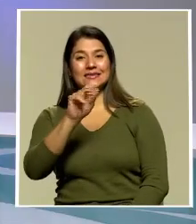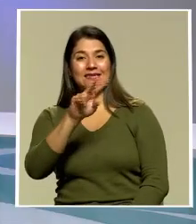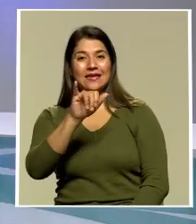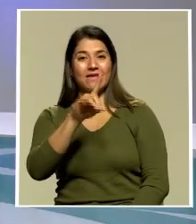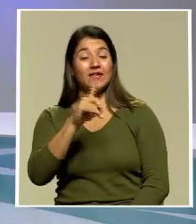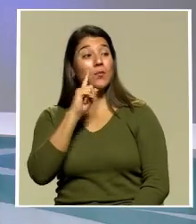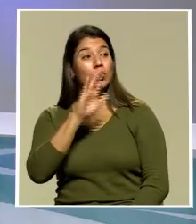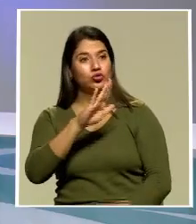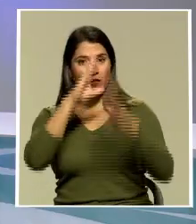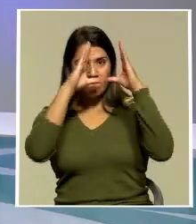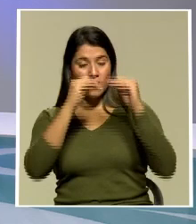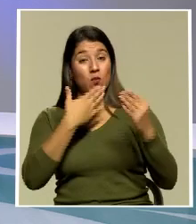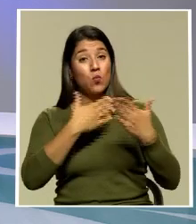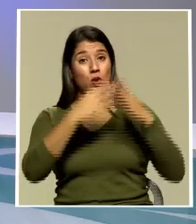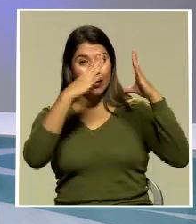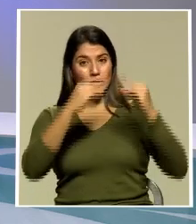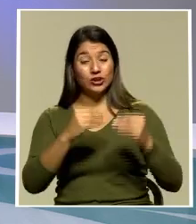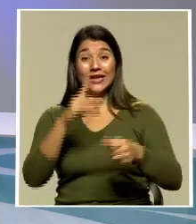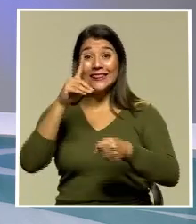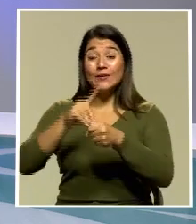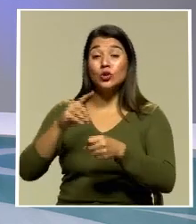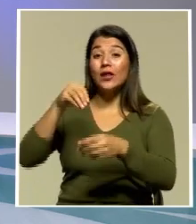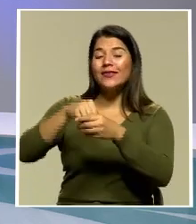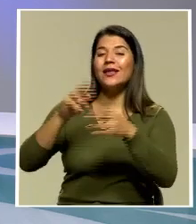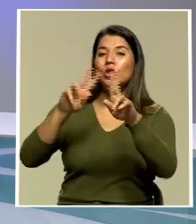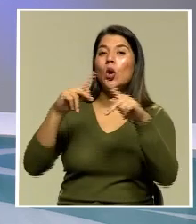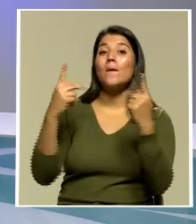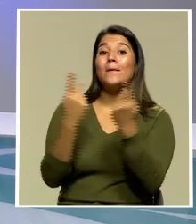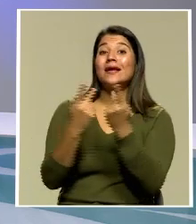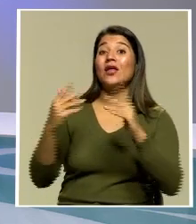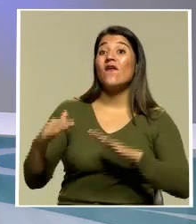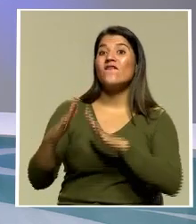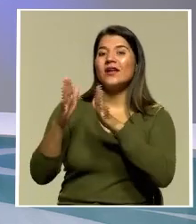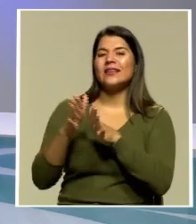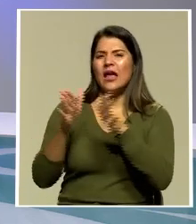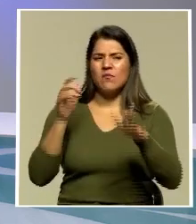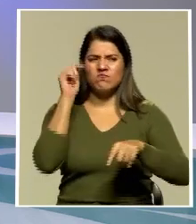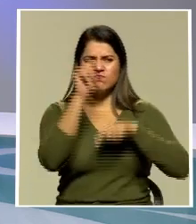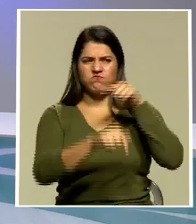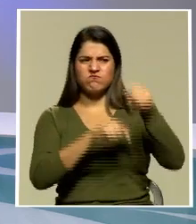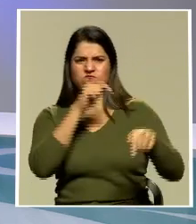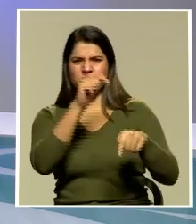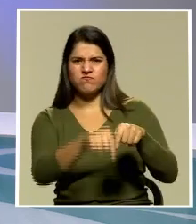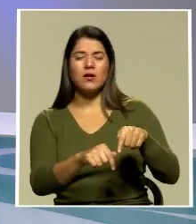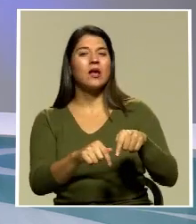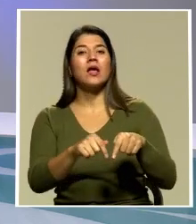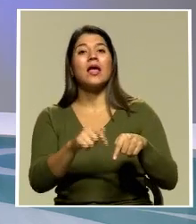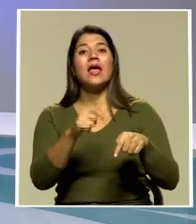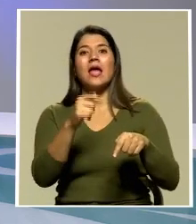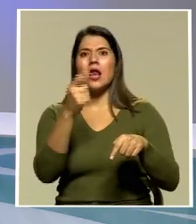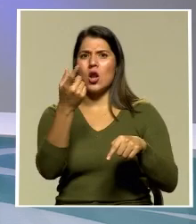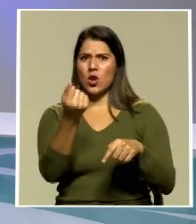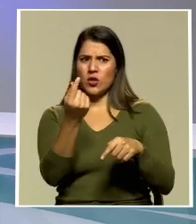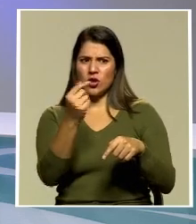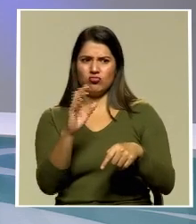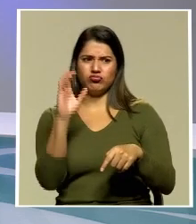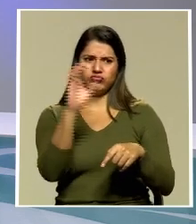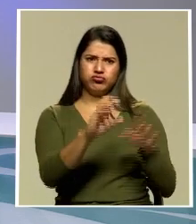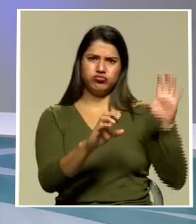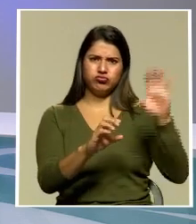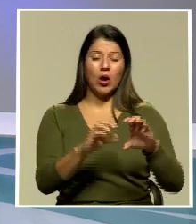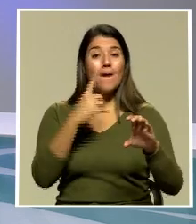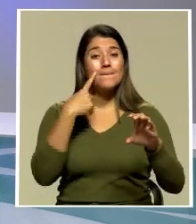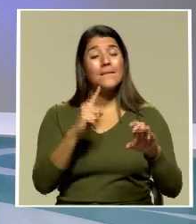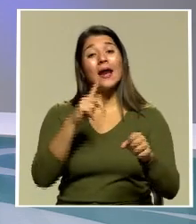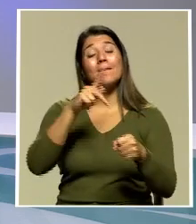información. Buenas noches. Y el diputado del Frente Amplio atacó los montos millonarios de la inscripción a las precandidaturas de agrupaciones